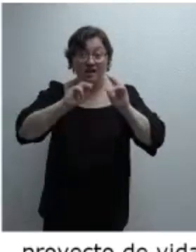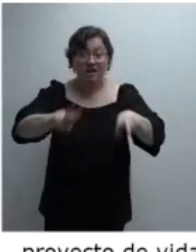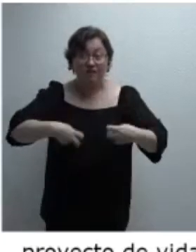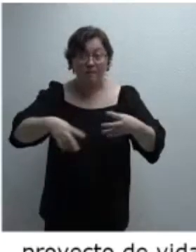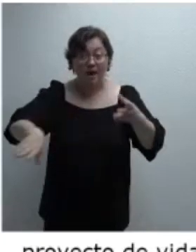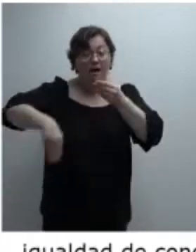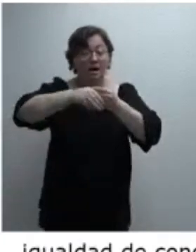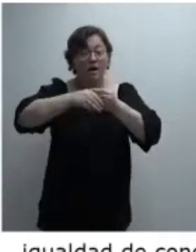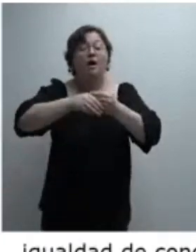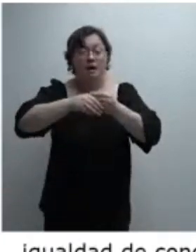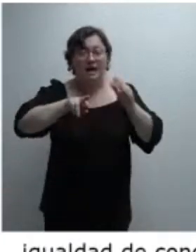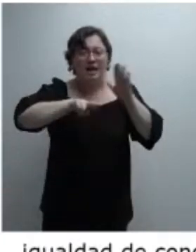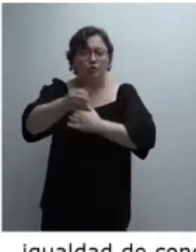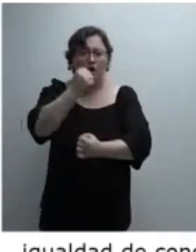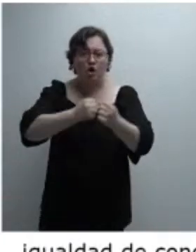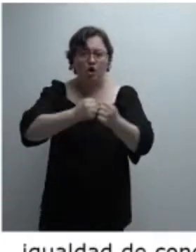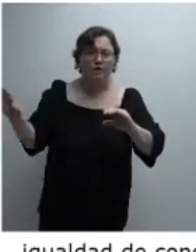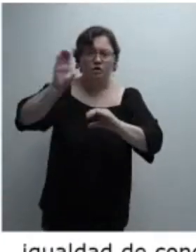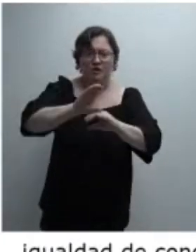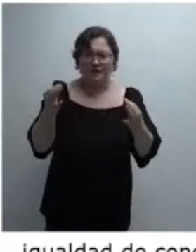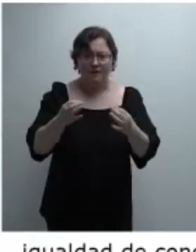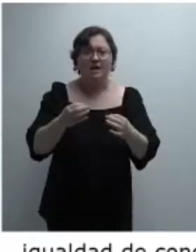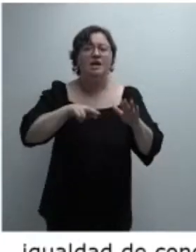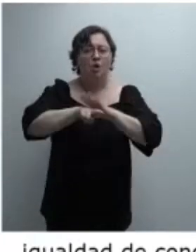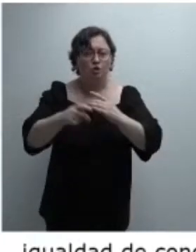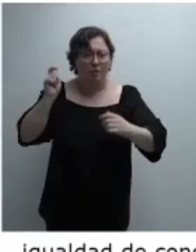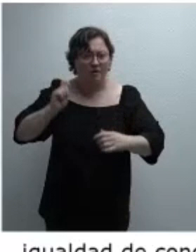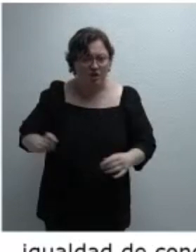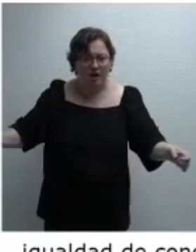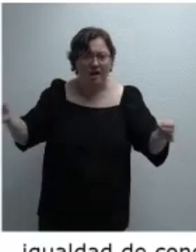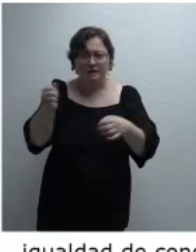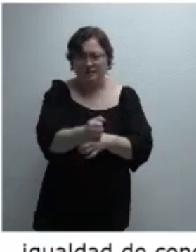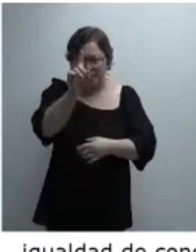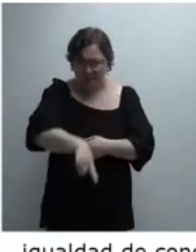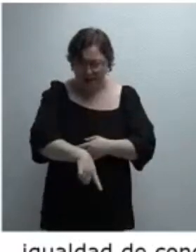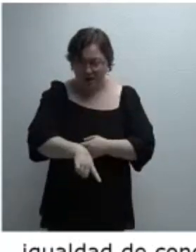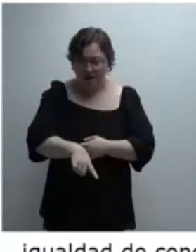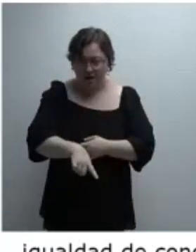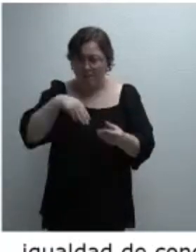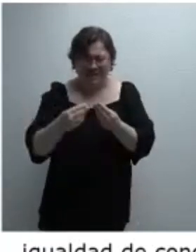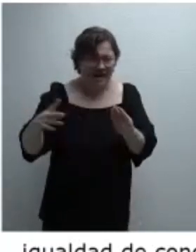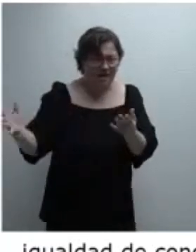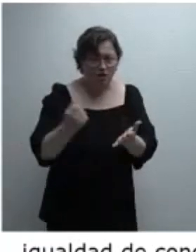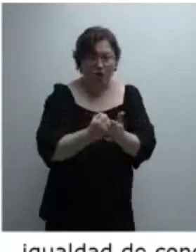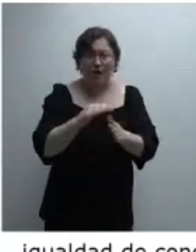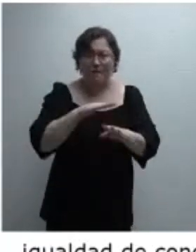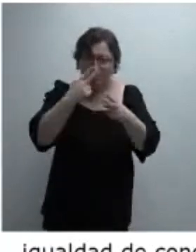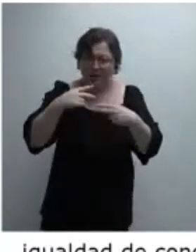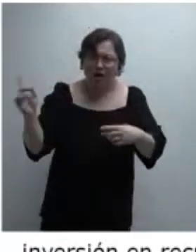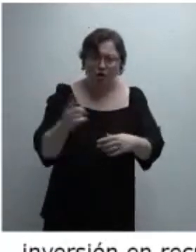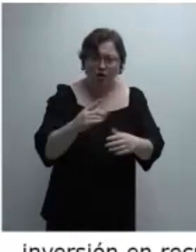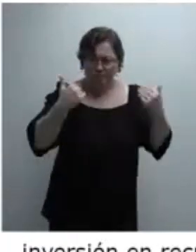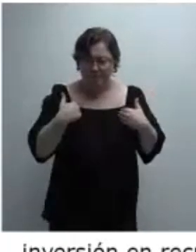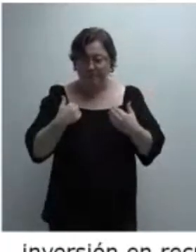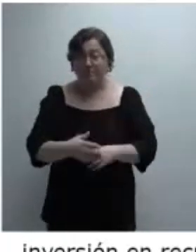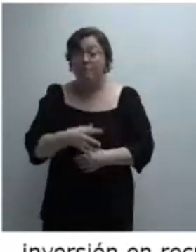inversión en recursos económicos, humanos y materiales, desde todas las administraciones competentes,